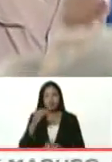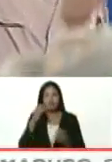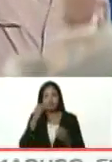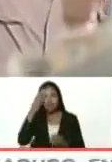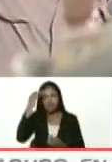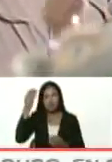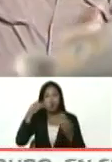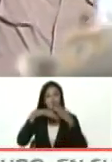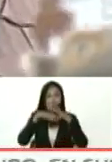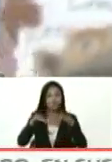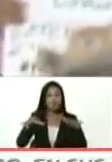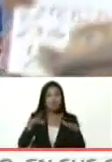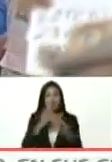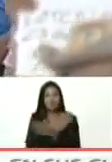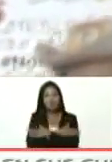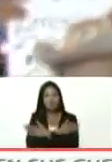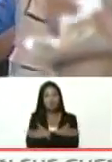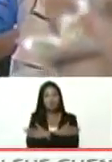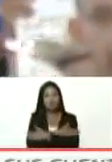Los felicito.